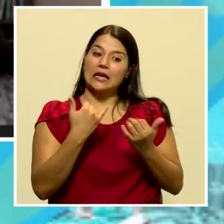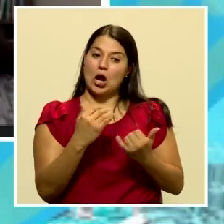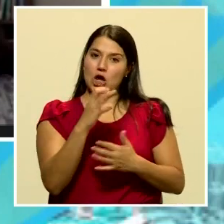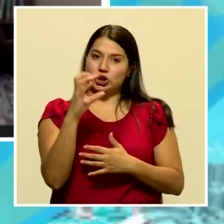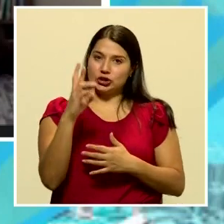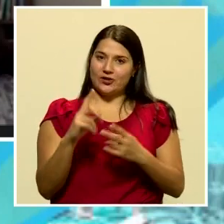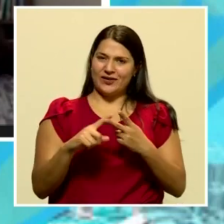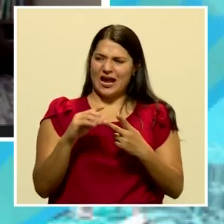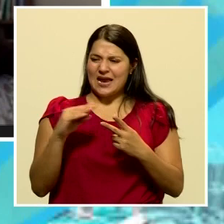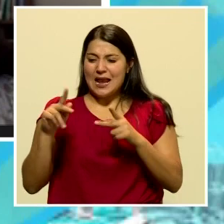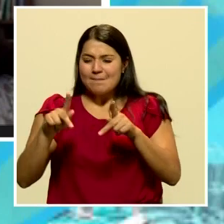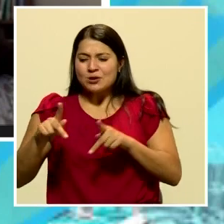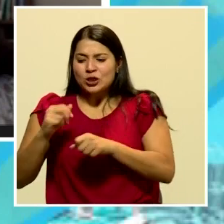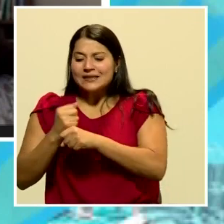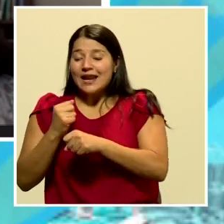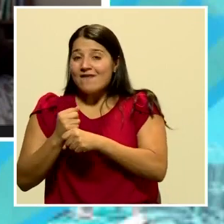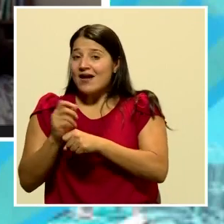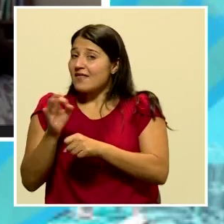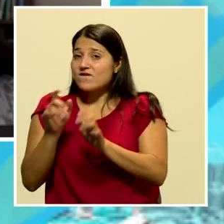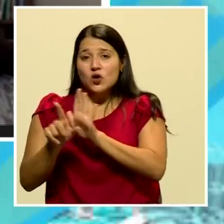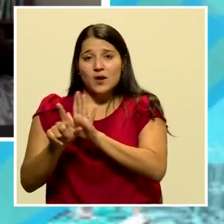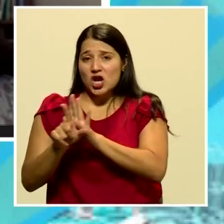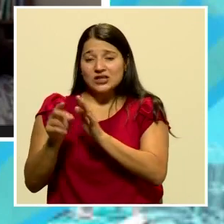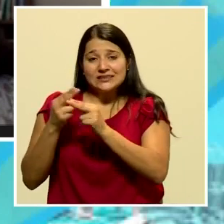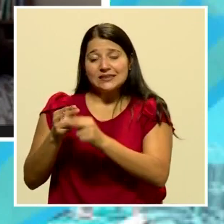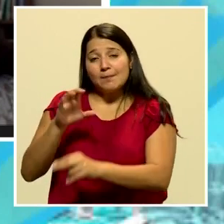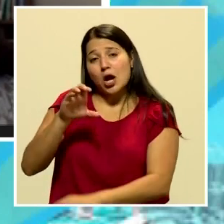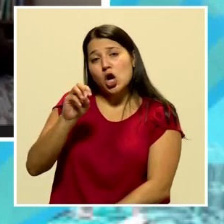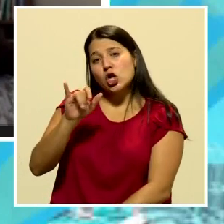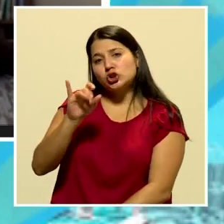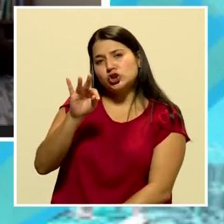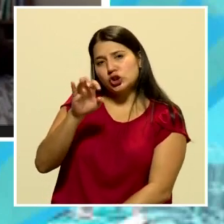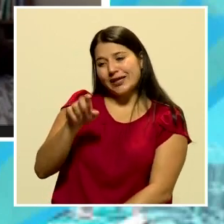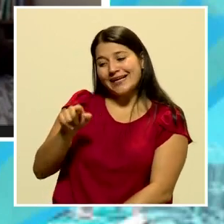los coyotes que trabajan aquí en esta red de migrantes?